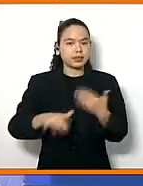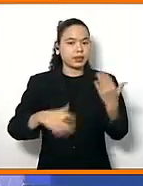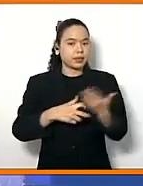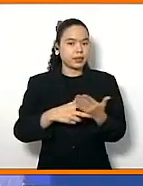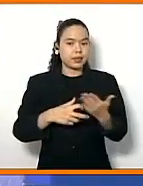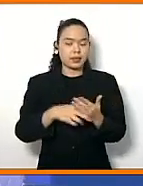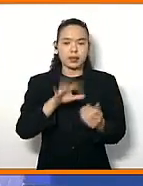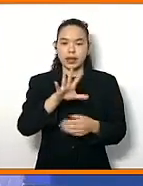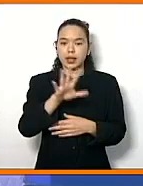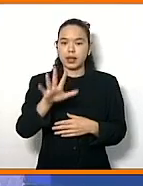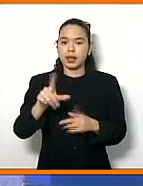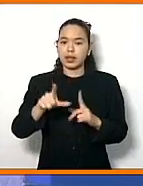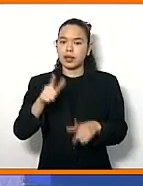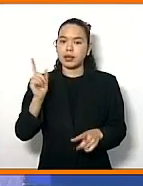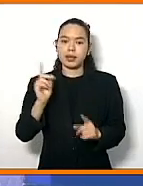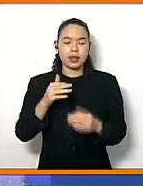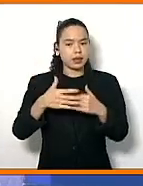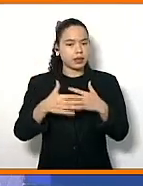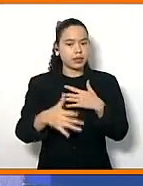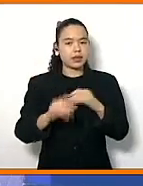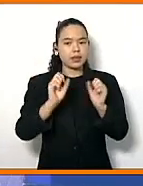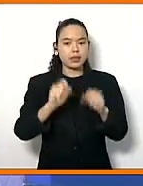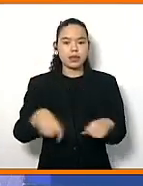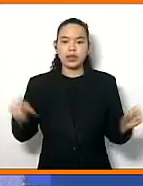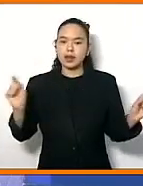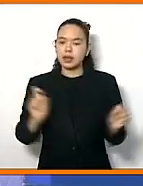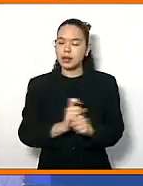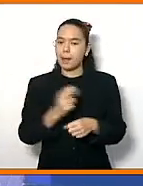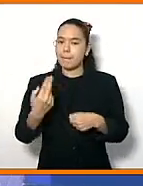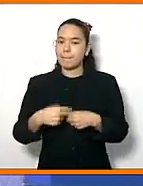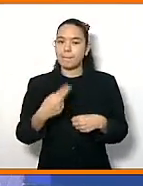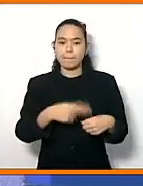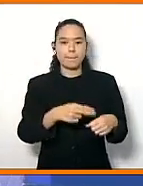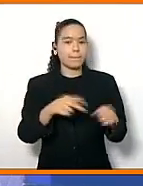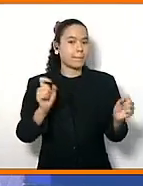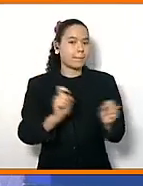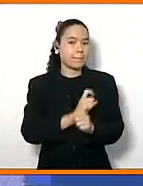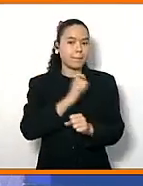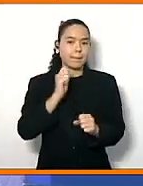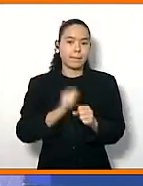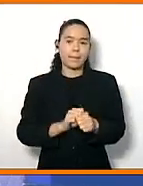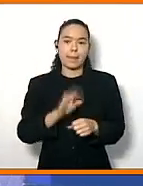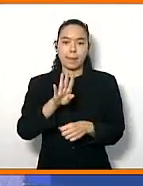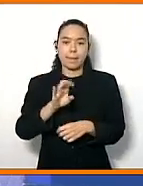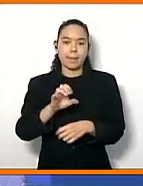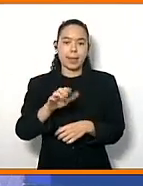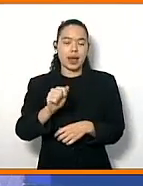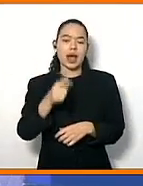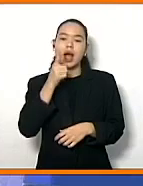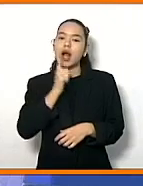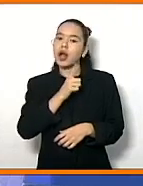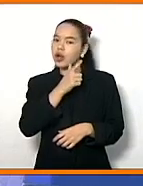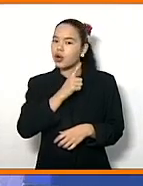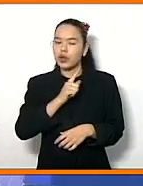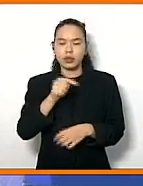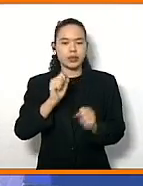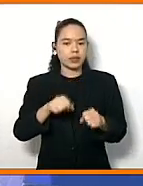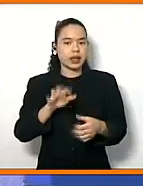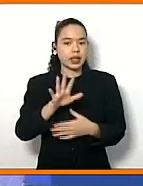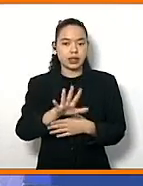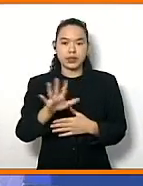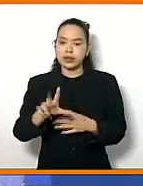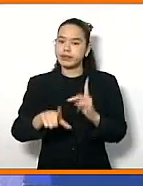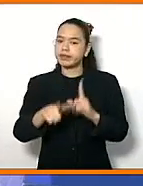a partir de 55 lempiras en adelante, estarás participando para ganarte 20 becas de loto. Por